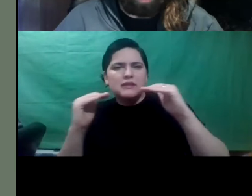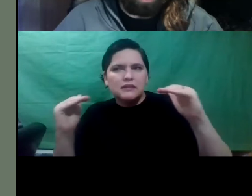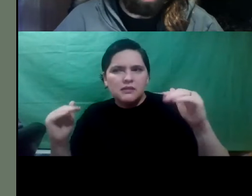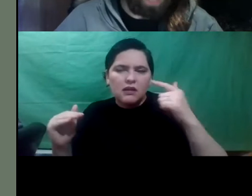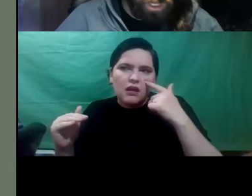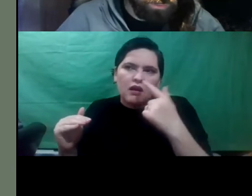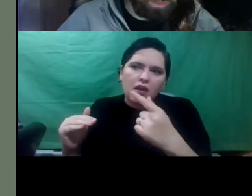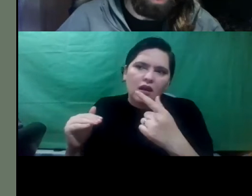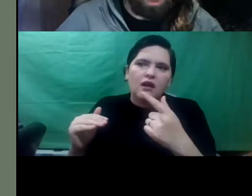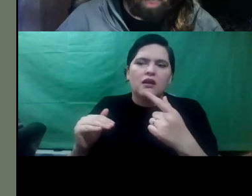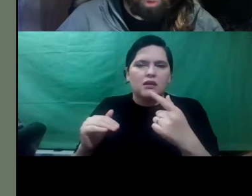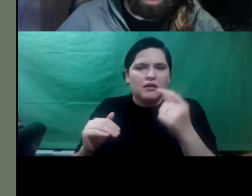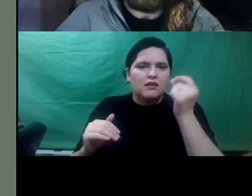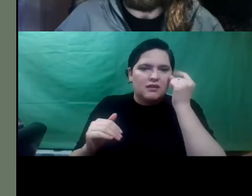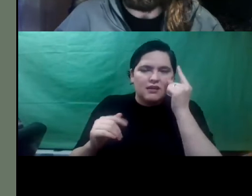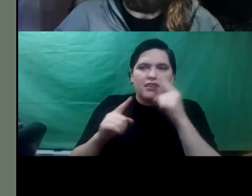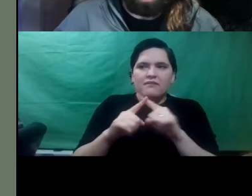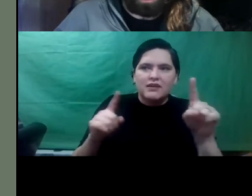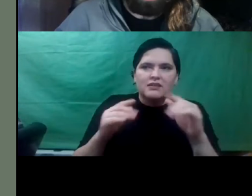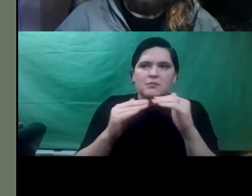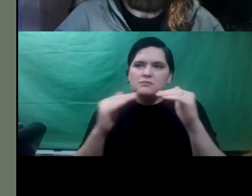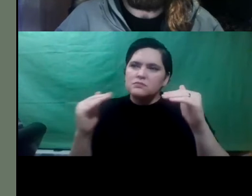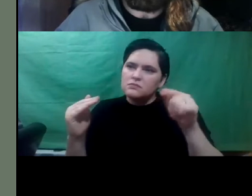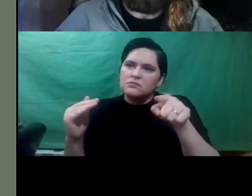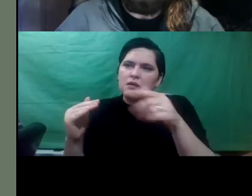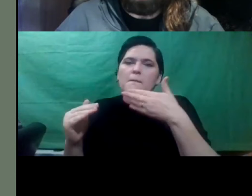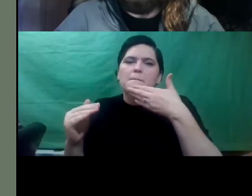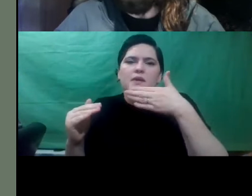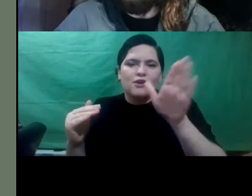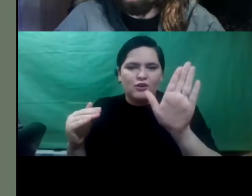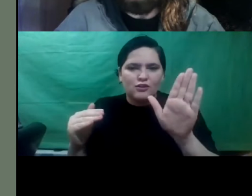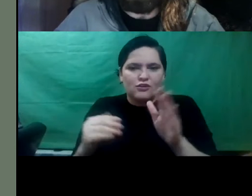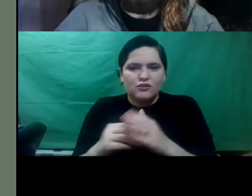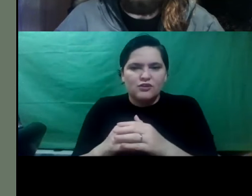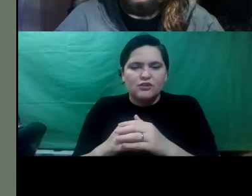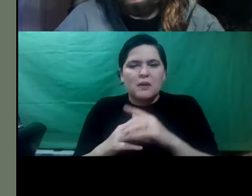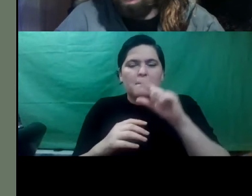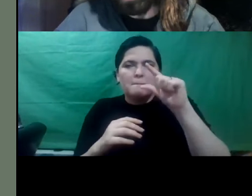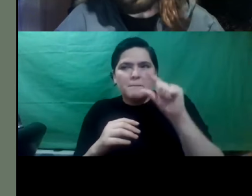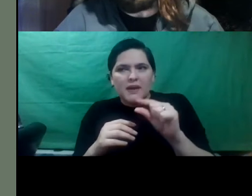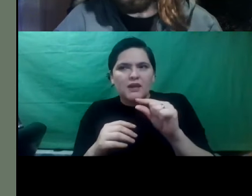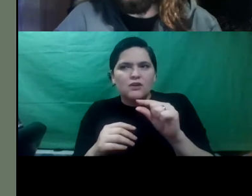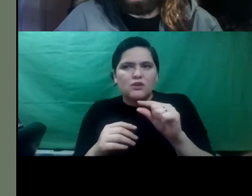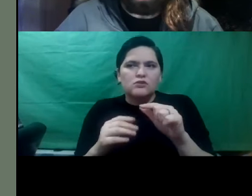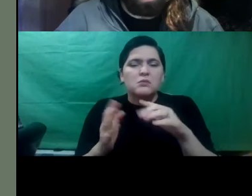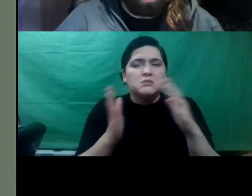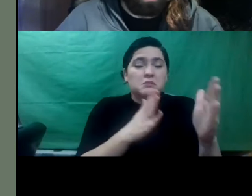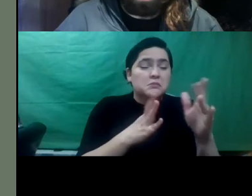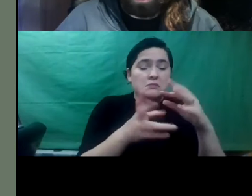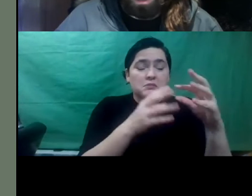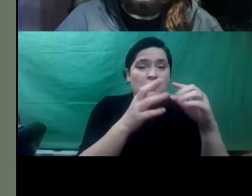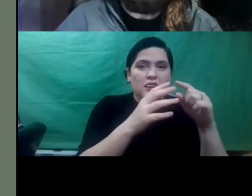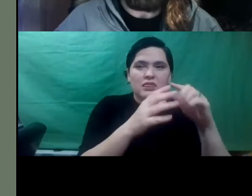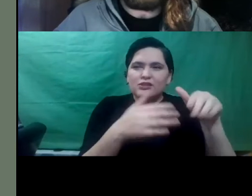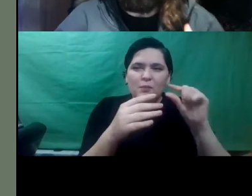el discurso. Entonces acá se ve como un discurso más enriquecido, digamos, menos predecible, y acá un discurso bastante más predecible. Y por otro lado, en este paper